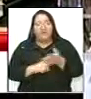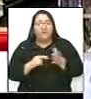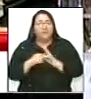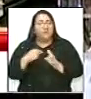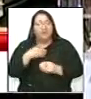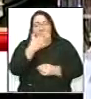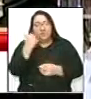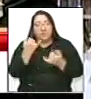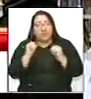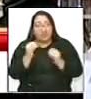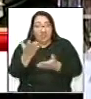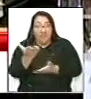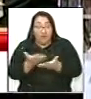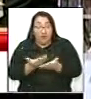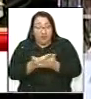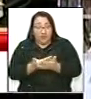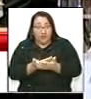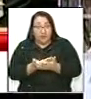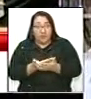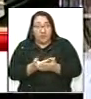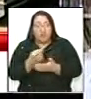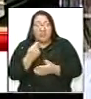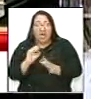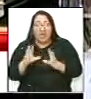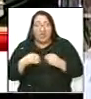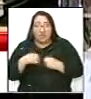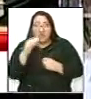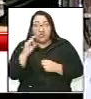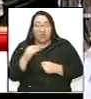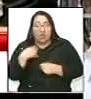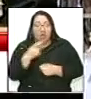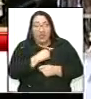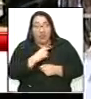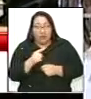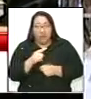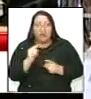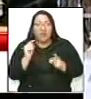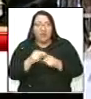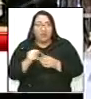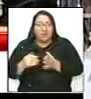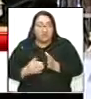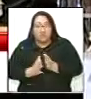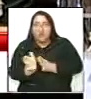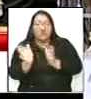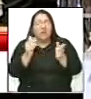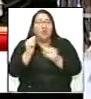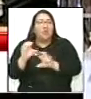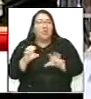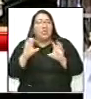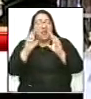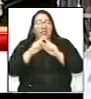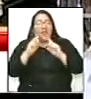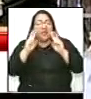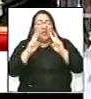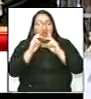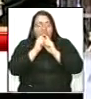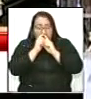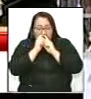olvidemos que el informe de admisibilidad va a direccionar la investigación del